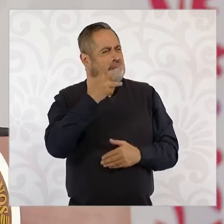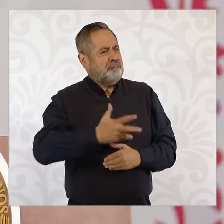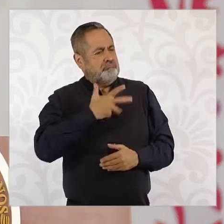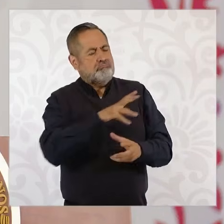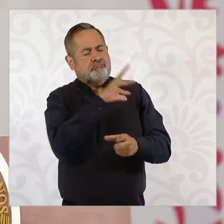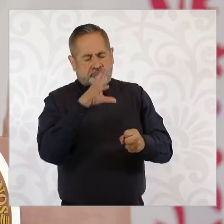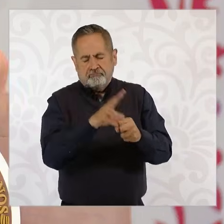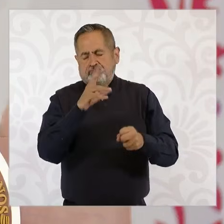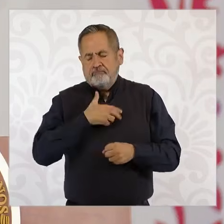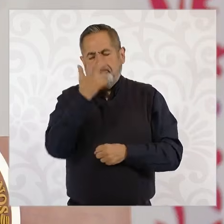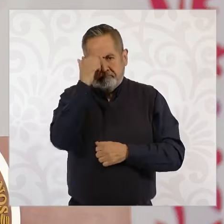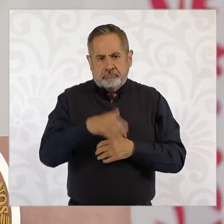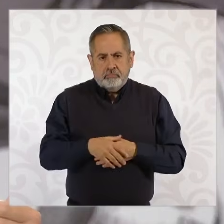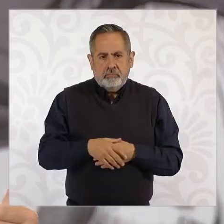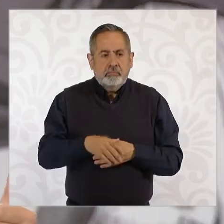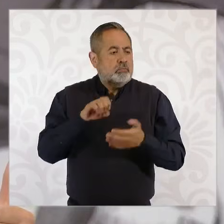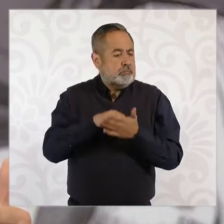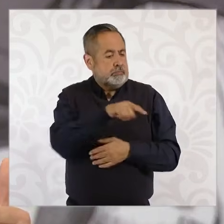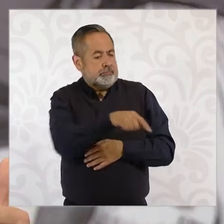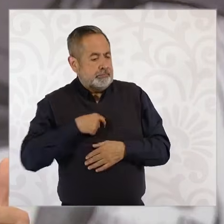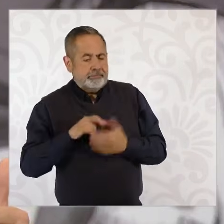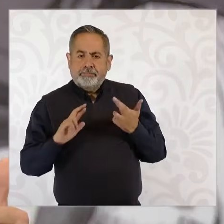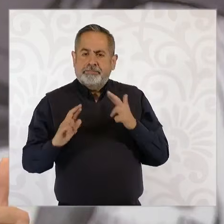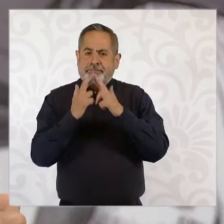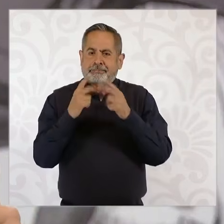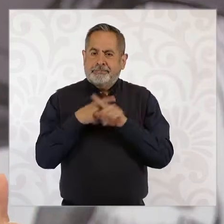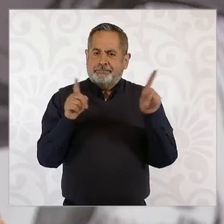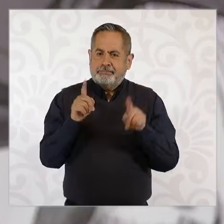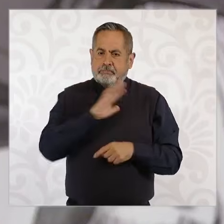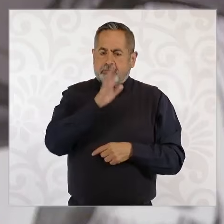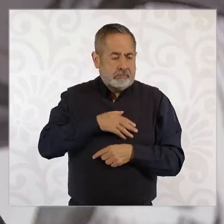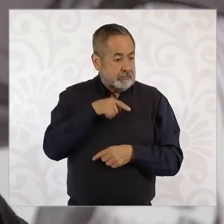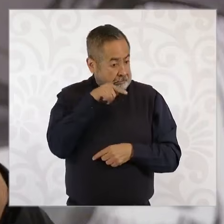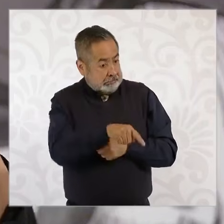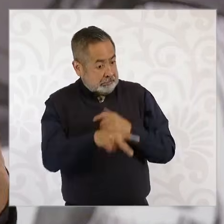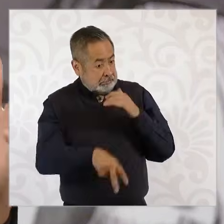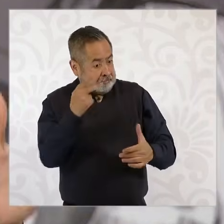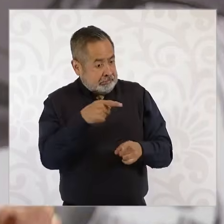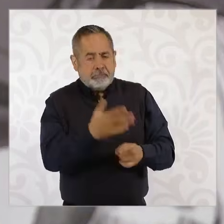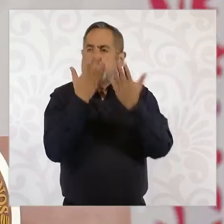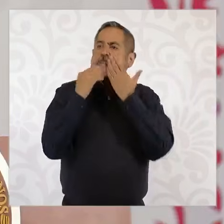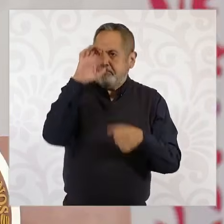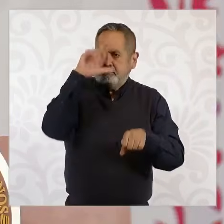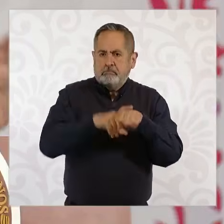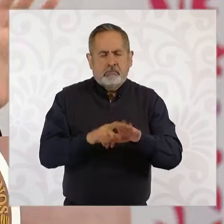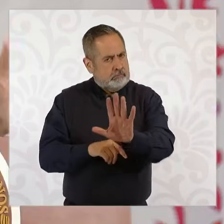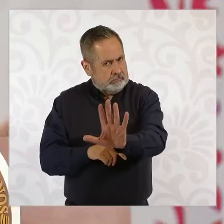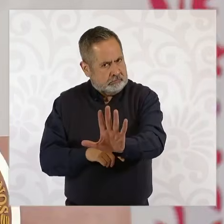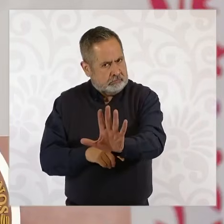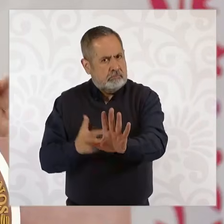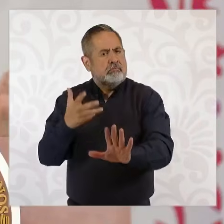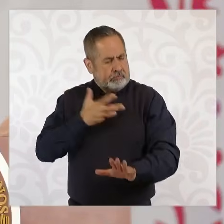El que no tuvieran la religión que ellos tenían no quería decir que aquí no había una cultura extraordinaria con